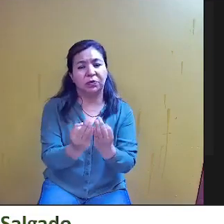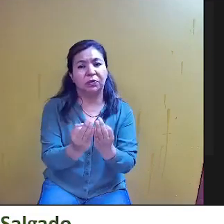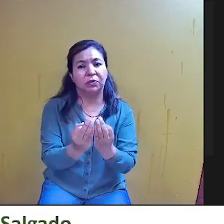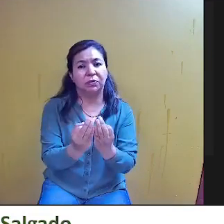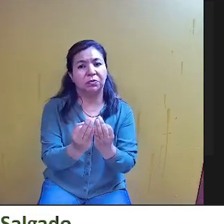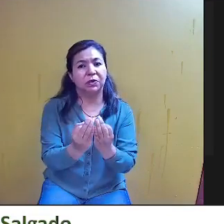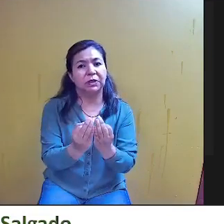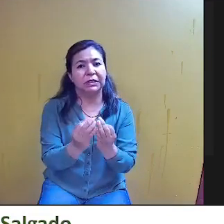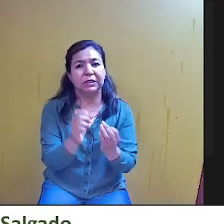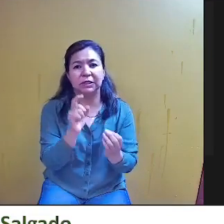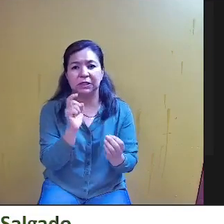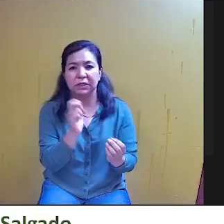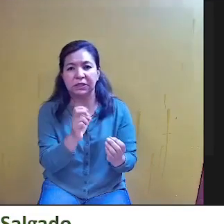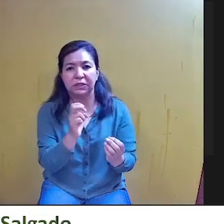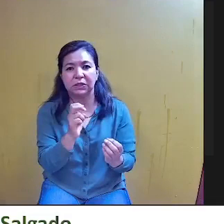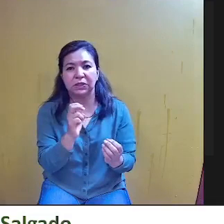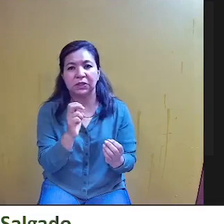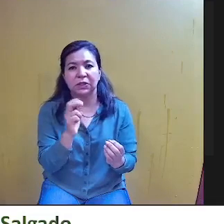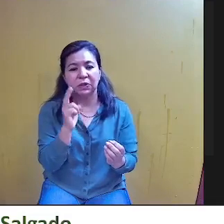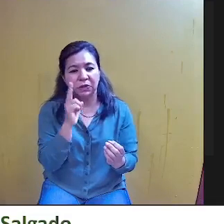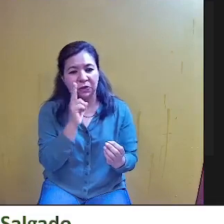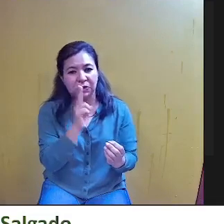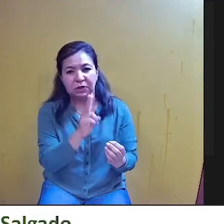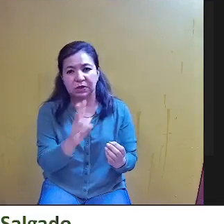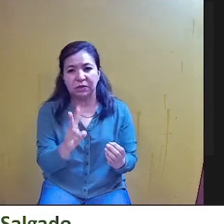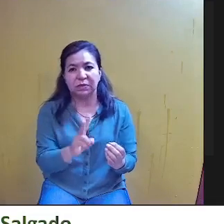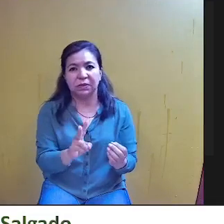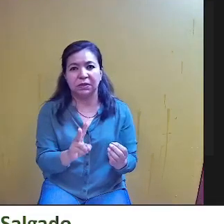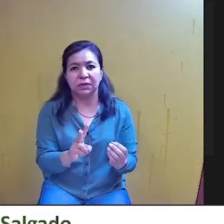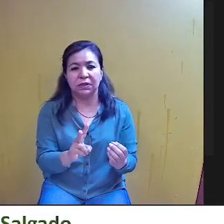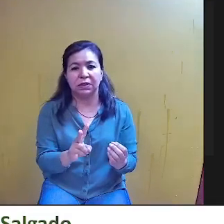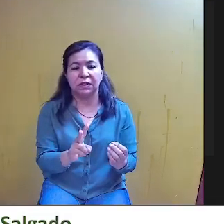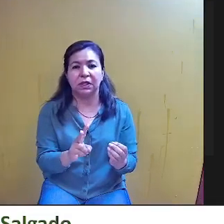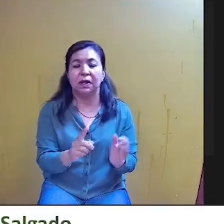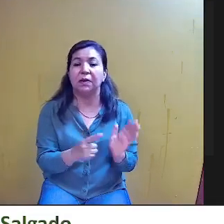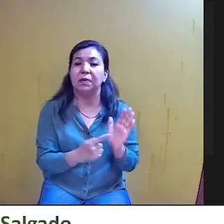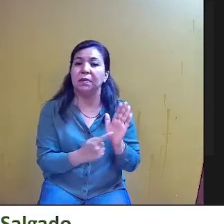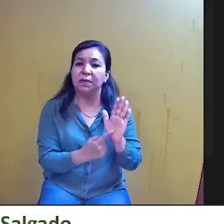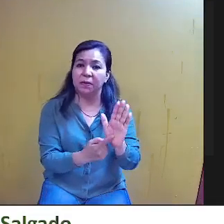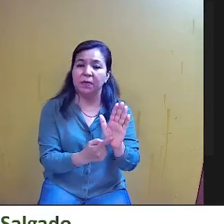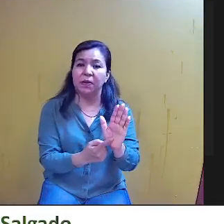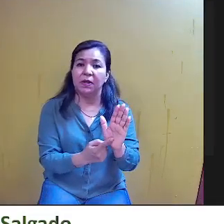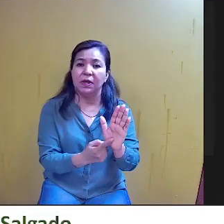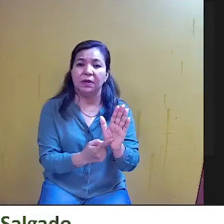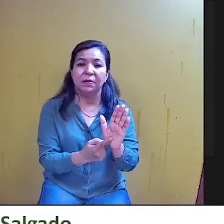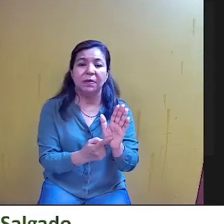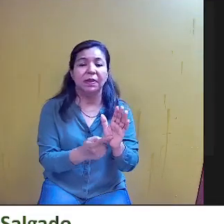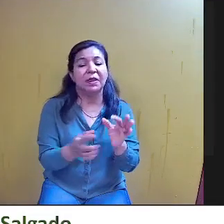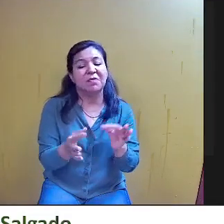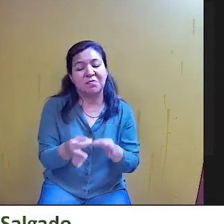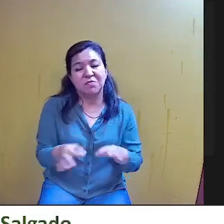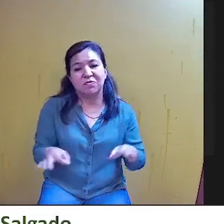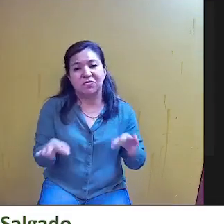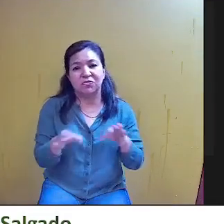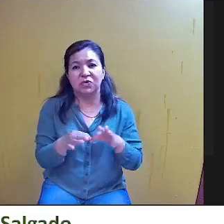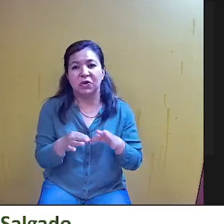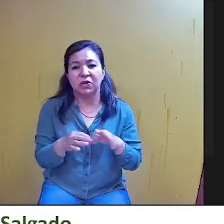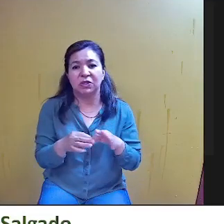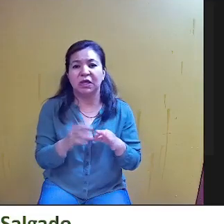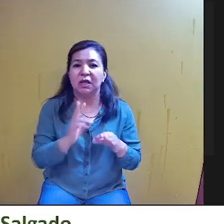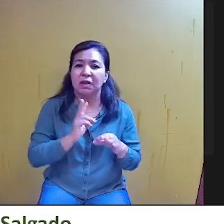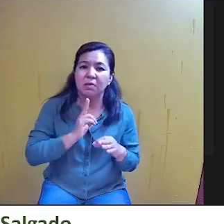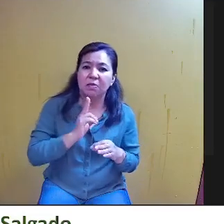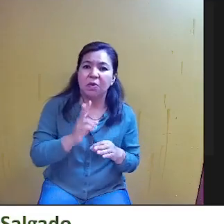análisis integral se advierte una exposición preponderante de la imagen o la